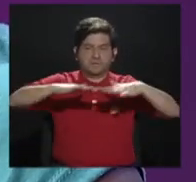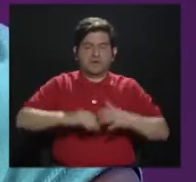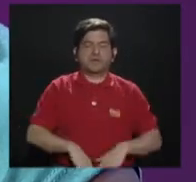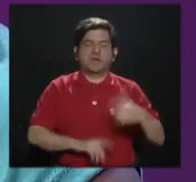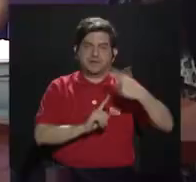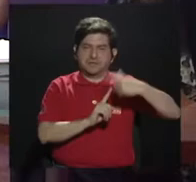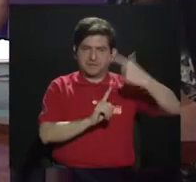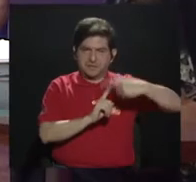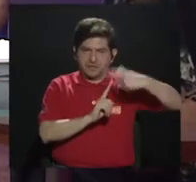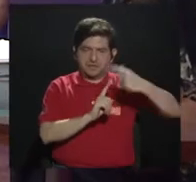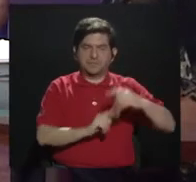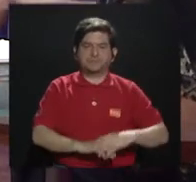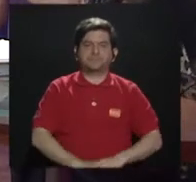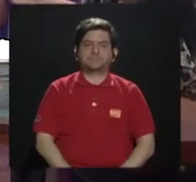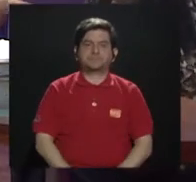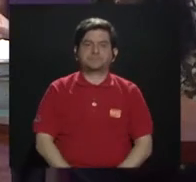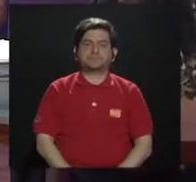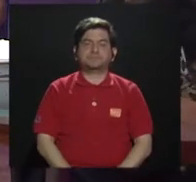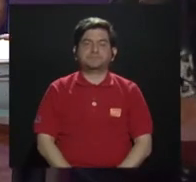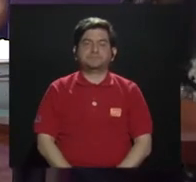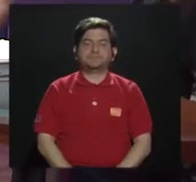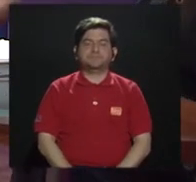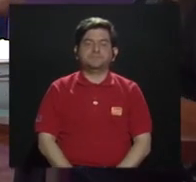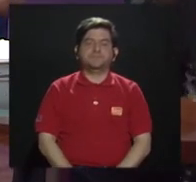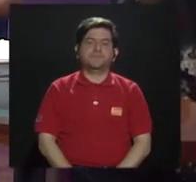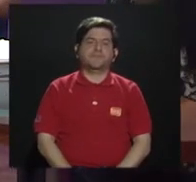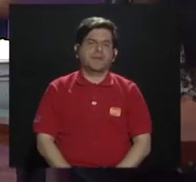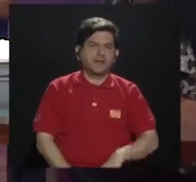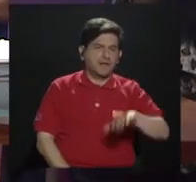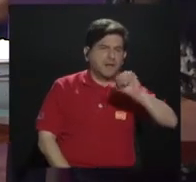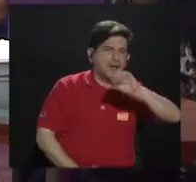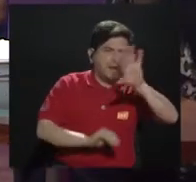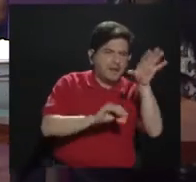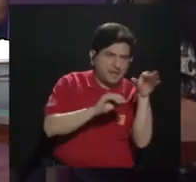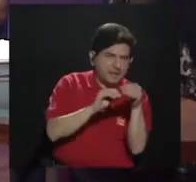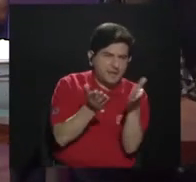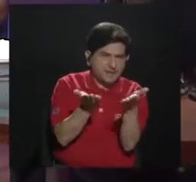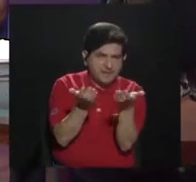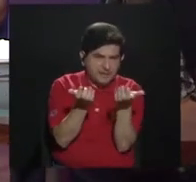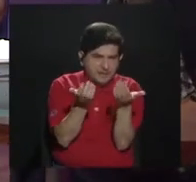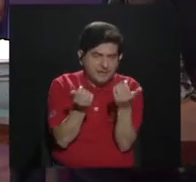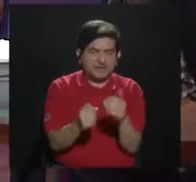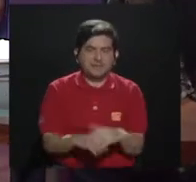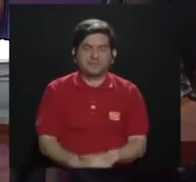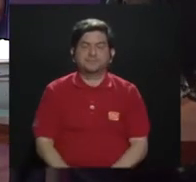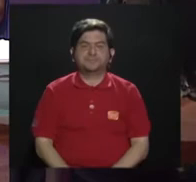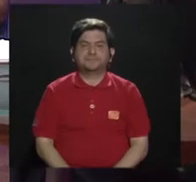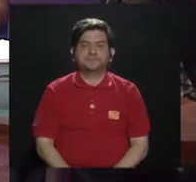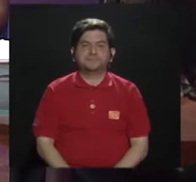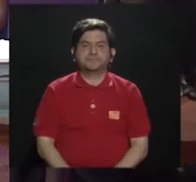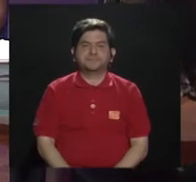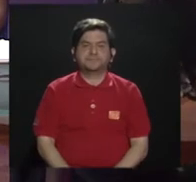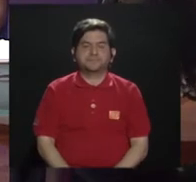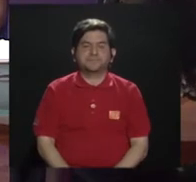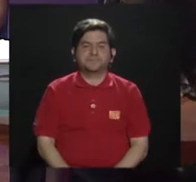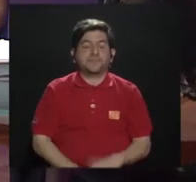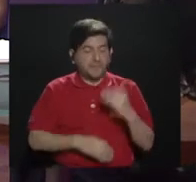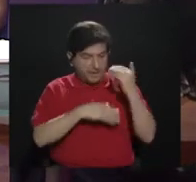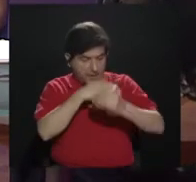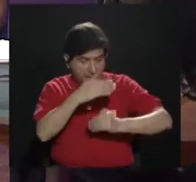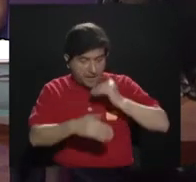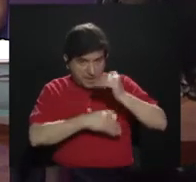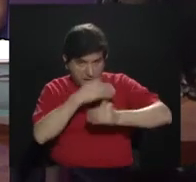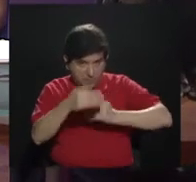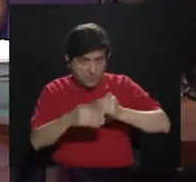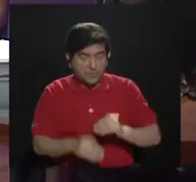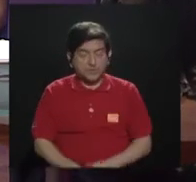Cariari. Exacto. Alejandra, quería complementar y agregar sí, algo sobre eso. Bueno, el proceso ha sido